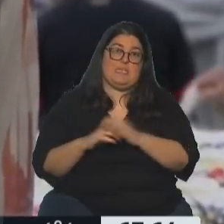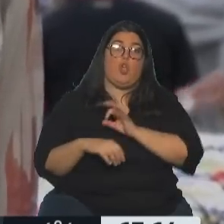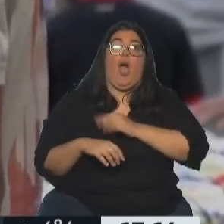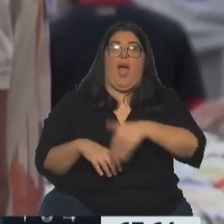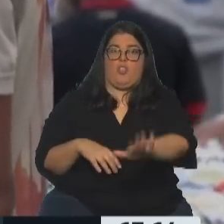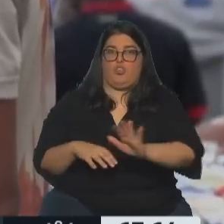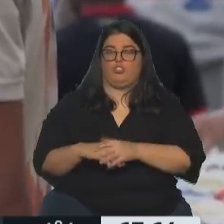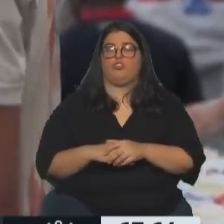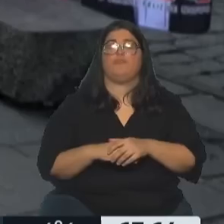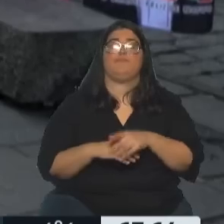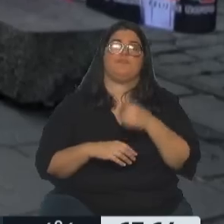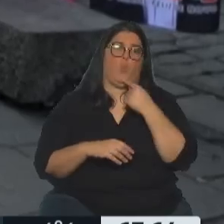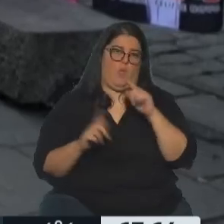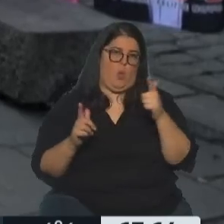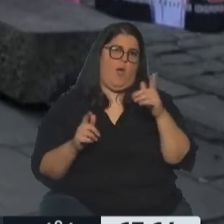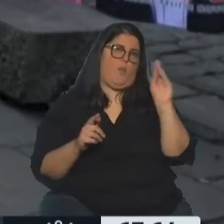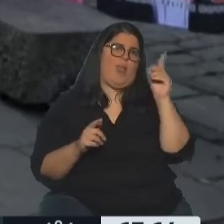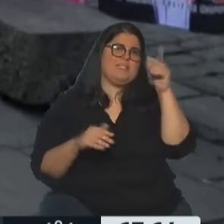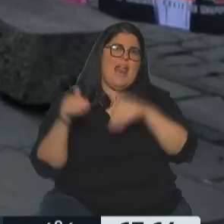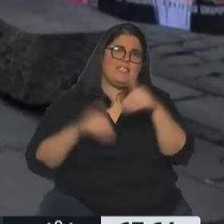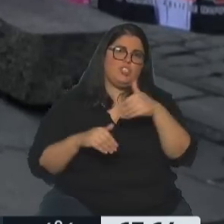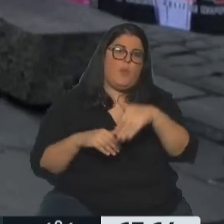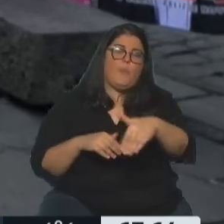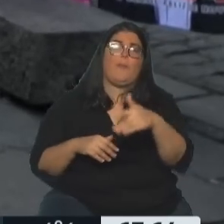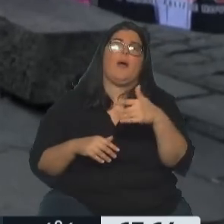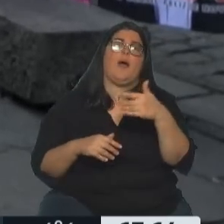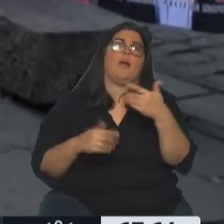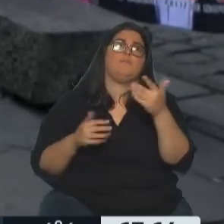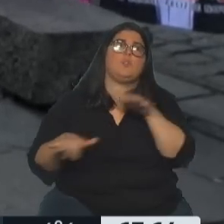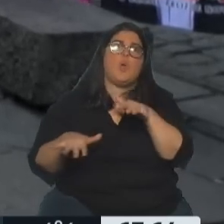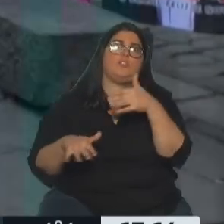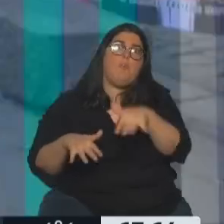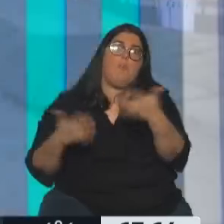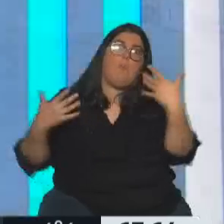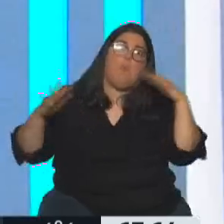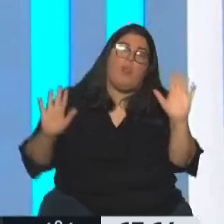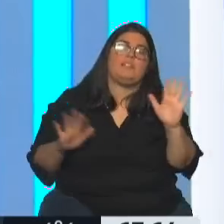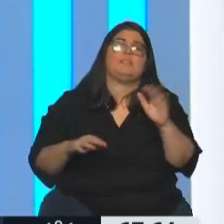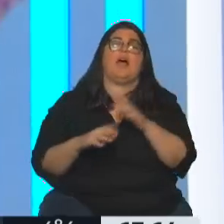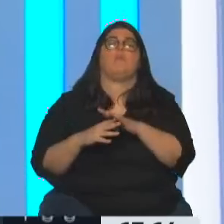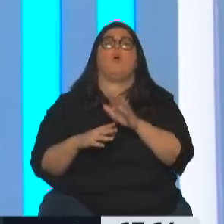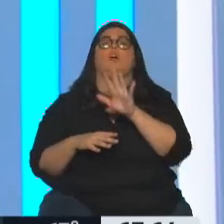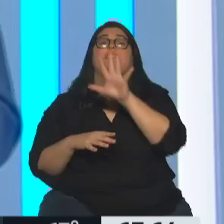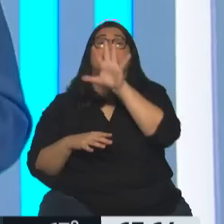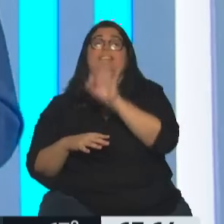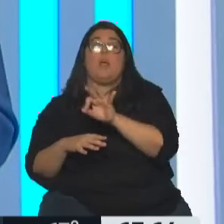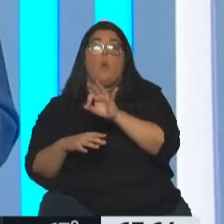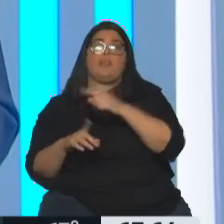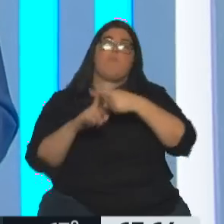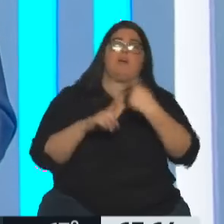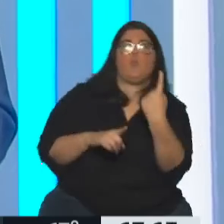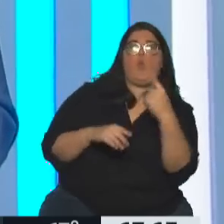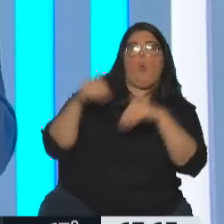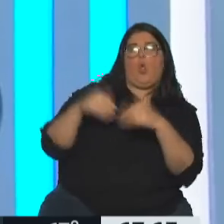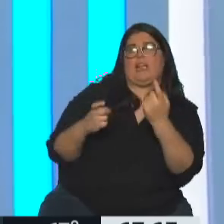duda, elecciones en Brasil. Comenzamos a analizar lo que podría suceder en el país vecino. 50 más un voto se necesita para ganar en